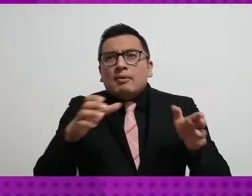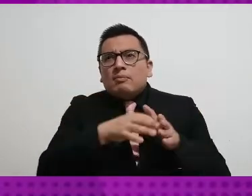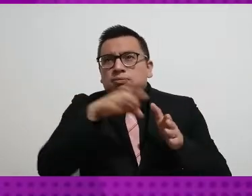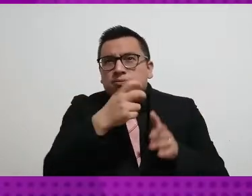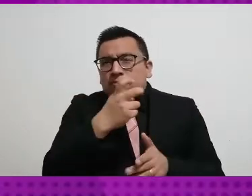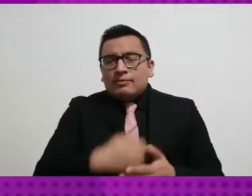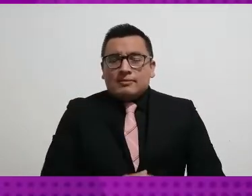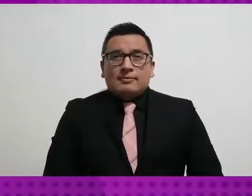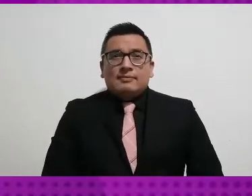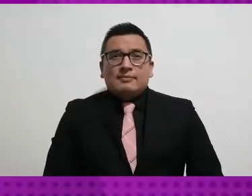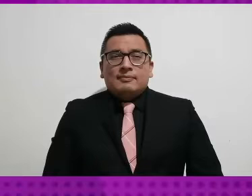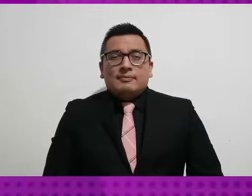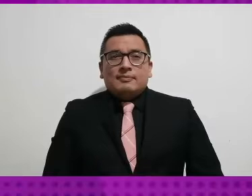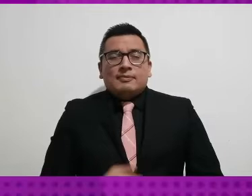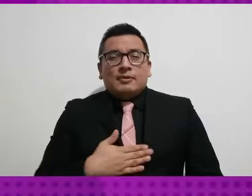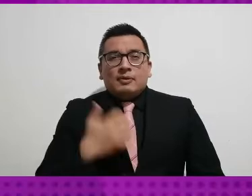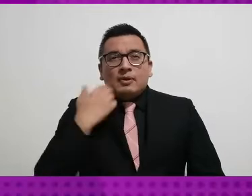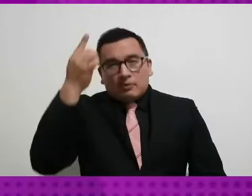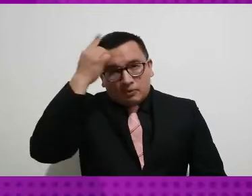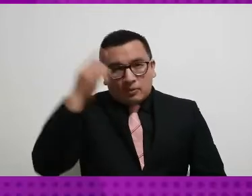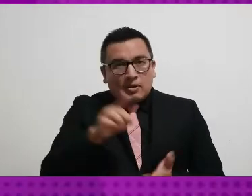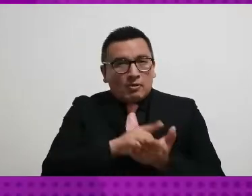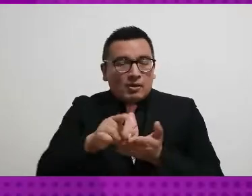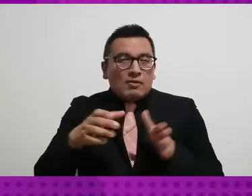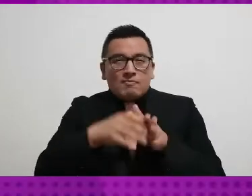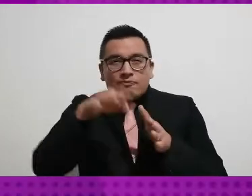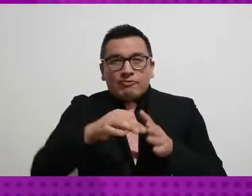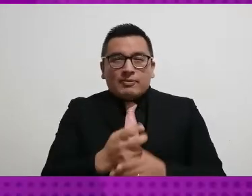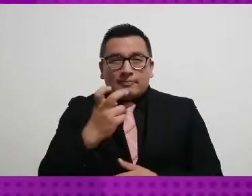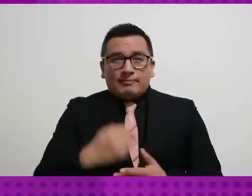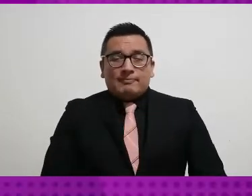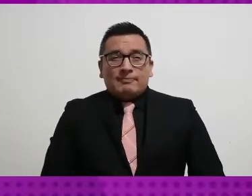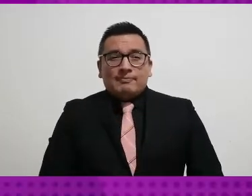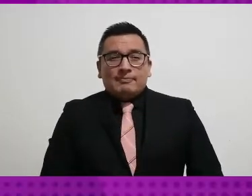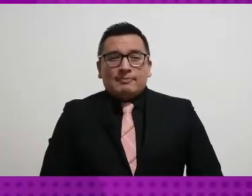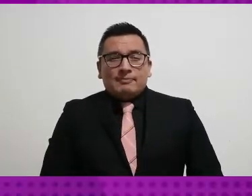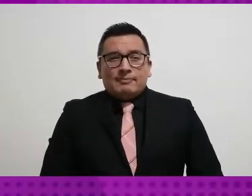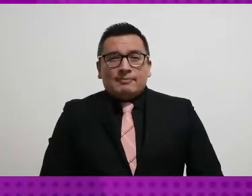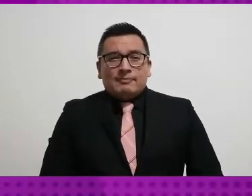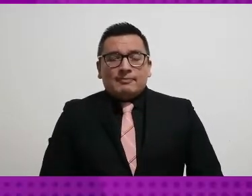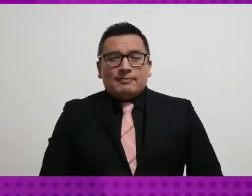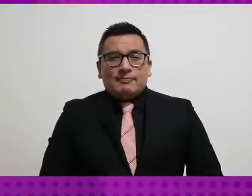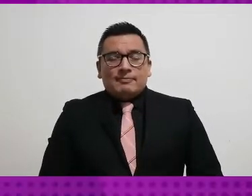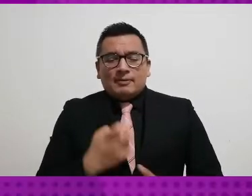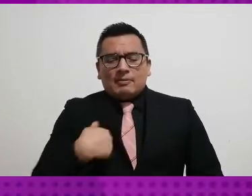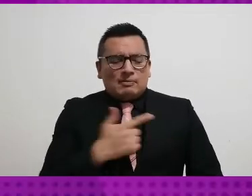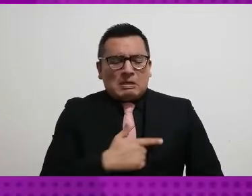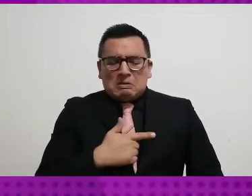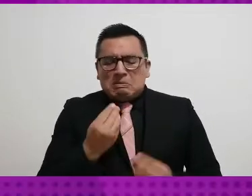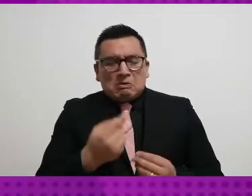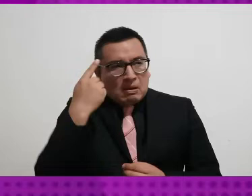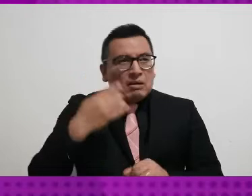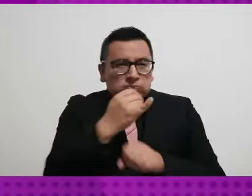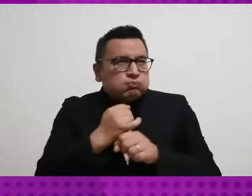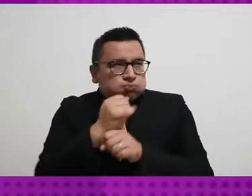por ahí tiene que ser, justo por el título que fuera doctorado en Derecho Electoral. Entonces, a la par de esto, me gusta mucho